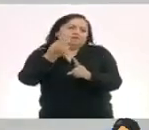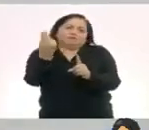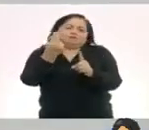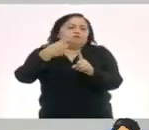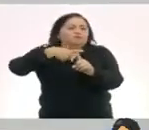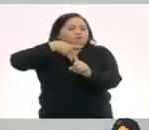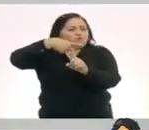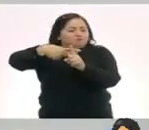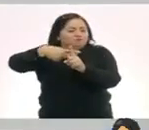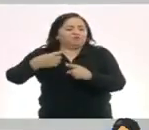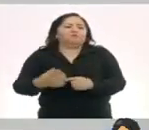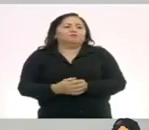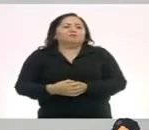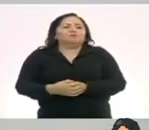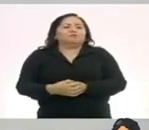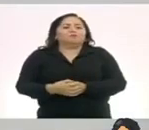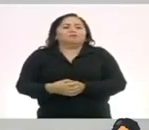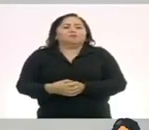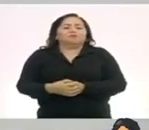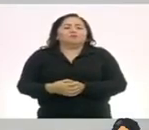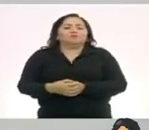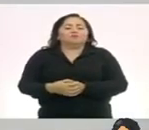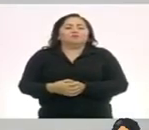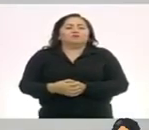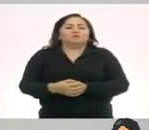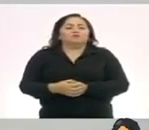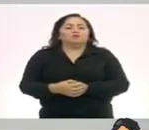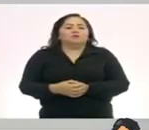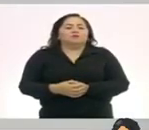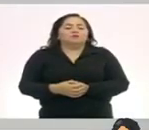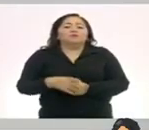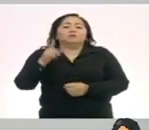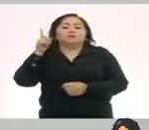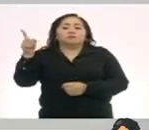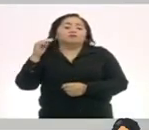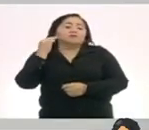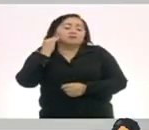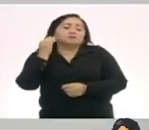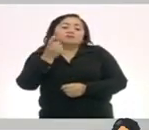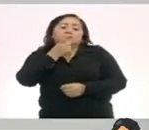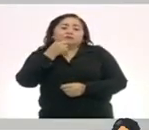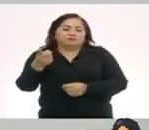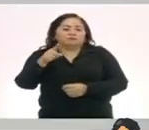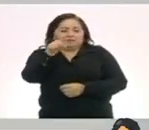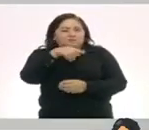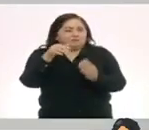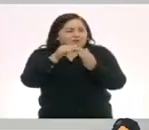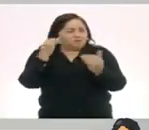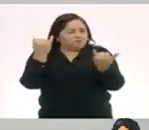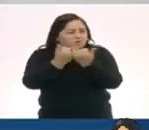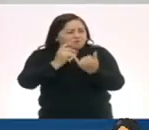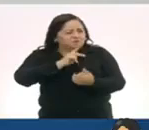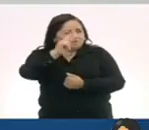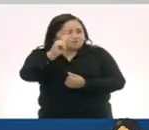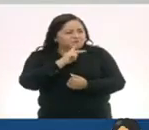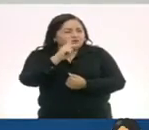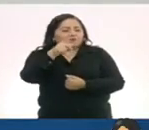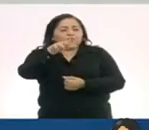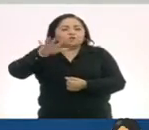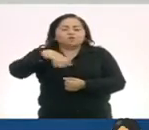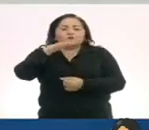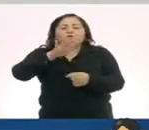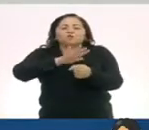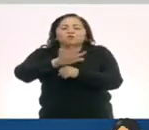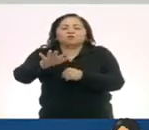Muy bien. Vamos a hacer una suma. Sí. Y lo que nos dice María, seguramente ustedes lo pensaron en casa, vamos a buscar